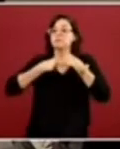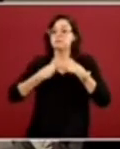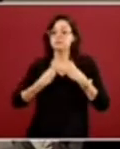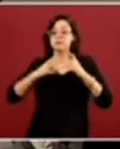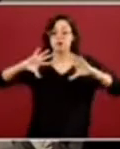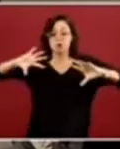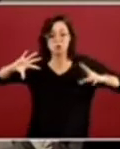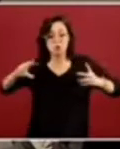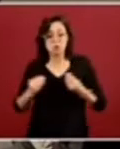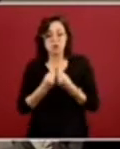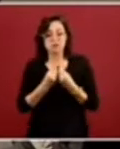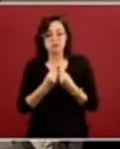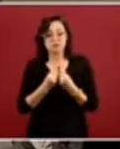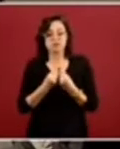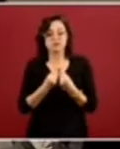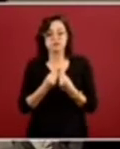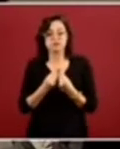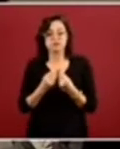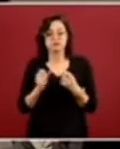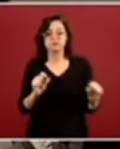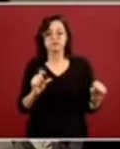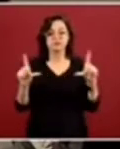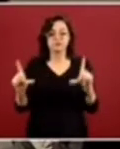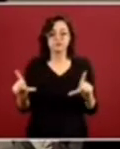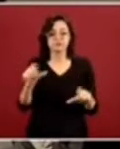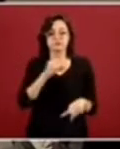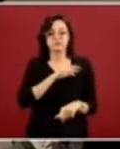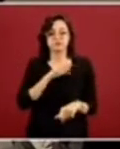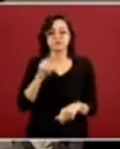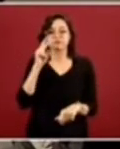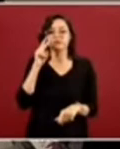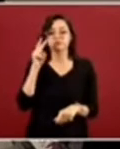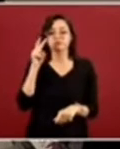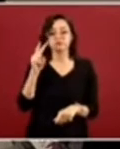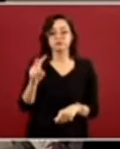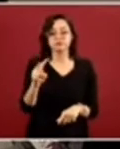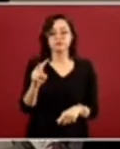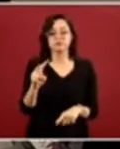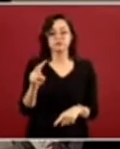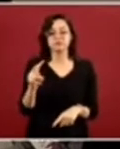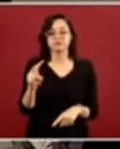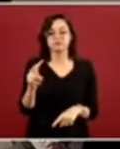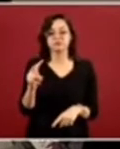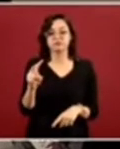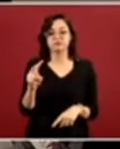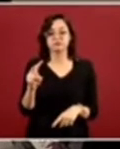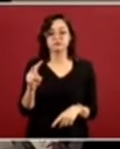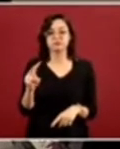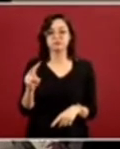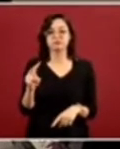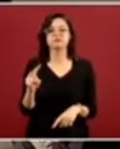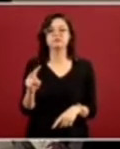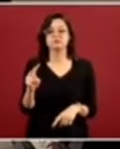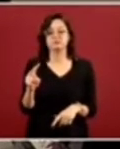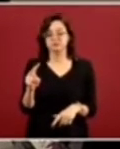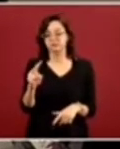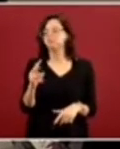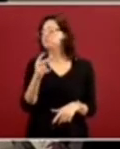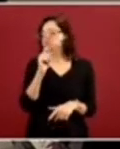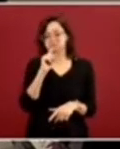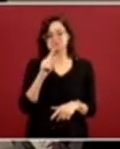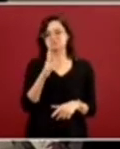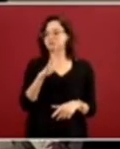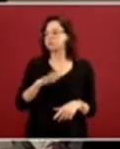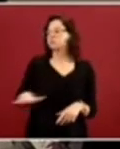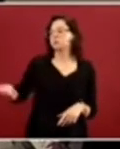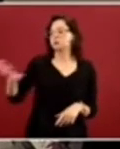población, en la siguiente diapositiva, se puede apreciar que también en la siguiente diapositiva, la tasa de